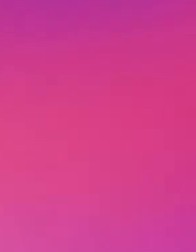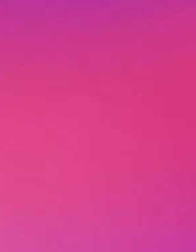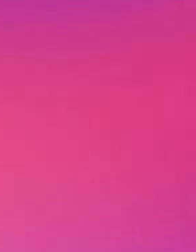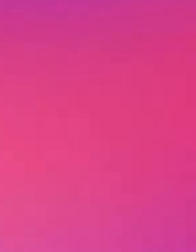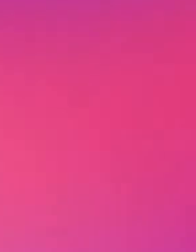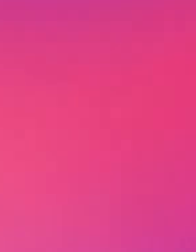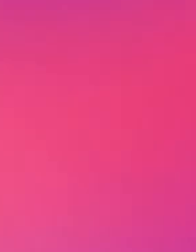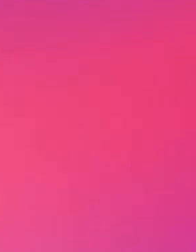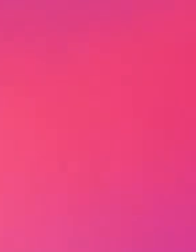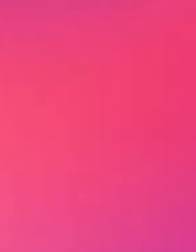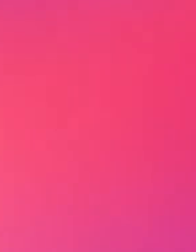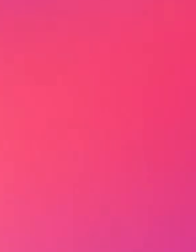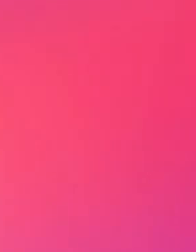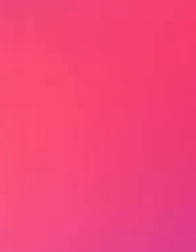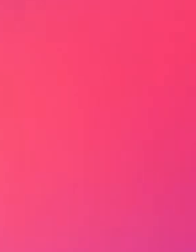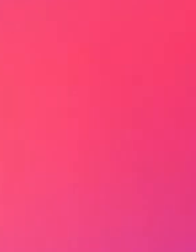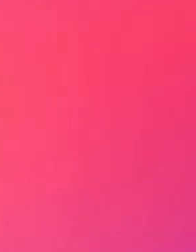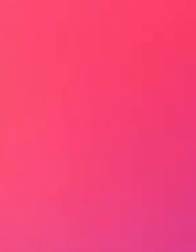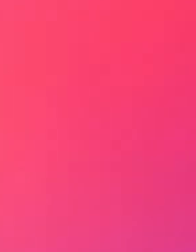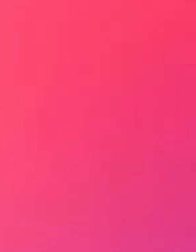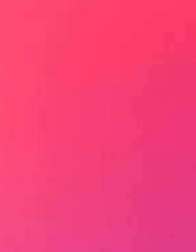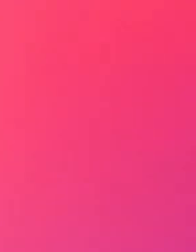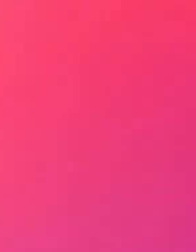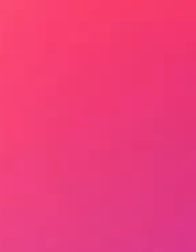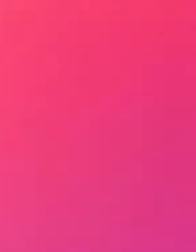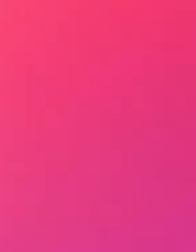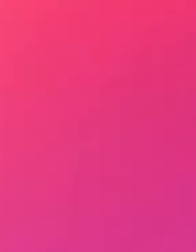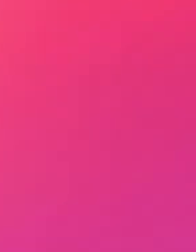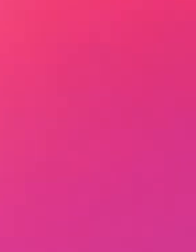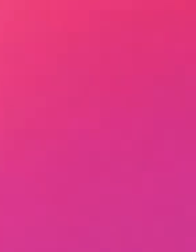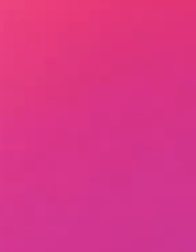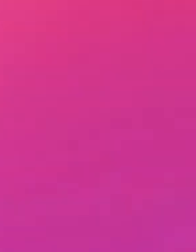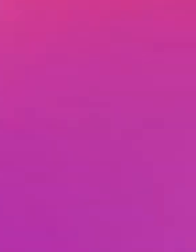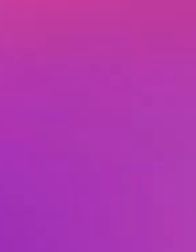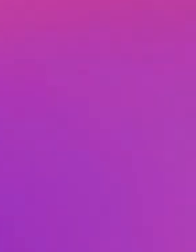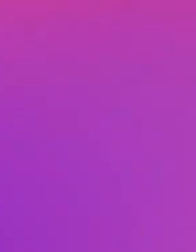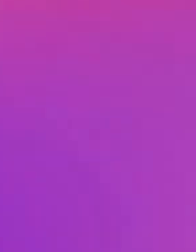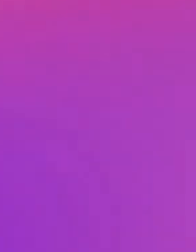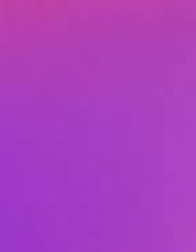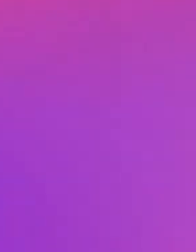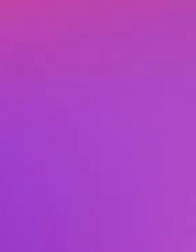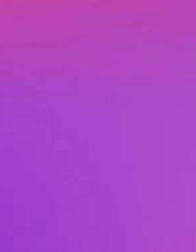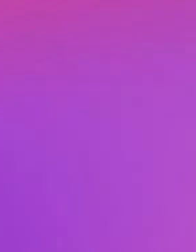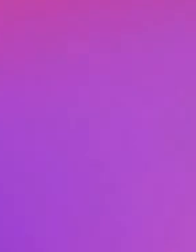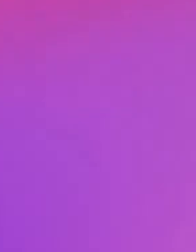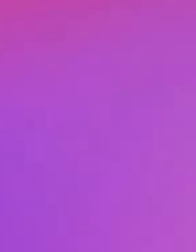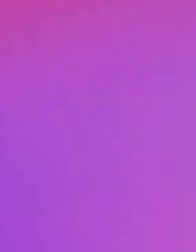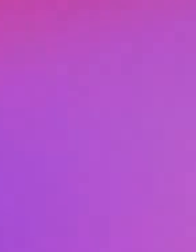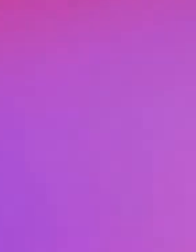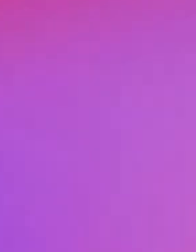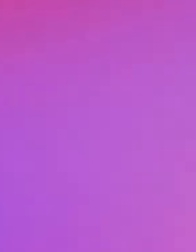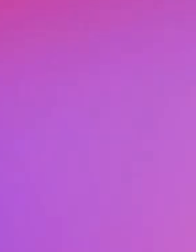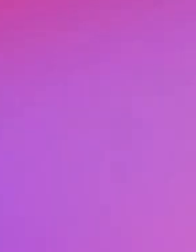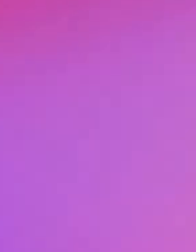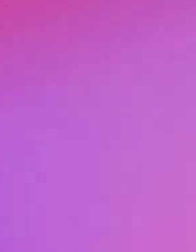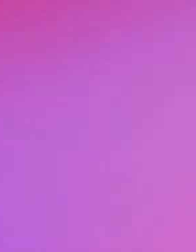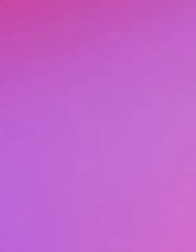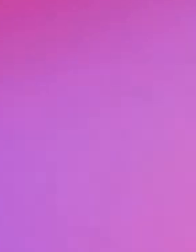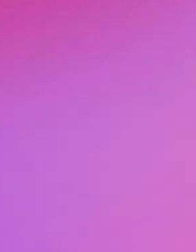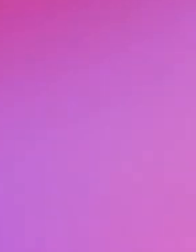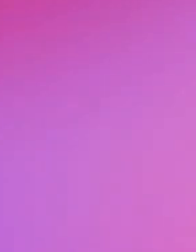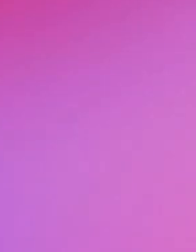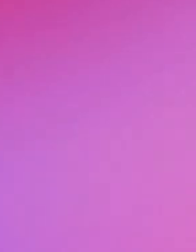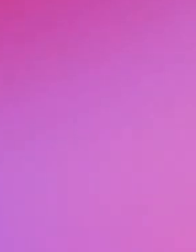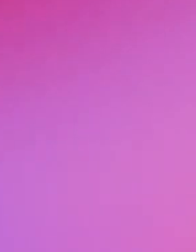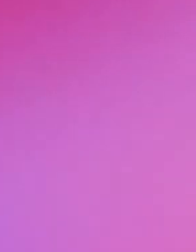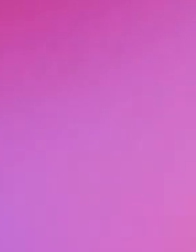es el 55 36 01 71 23. Si requieres consultar los